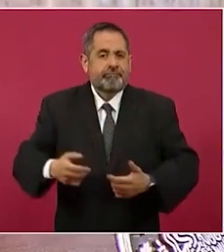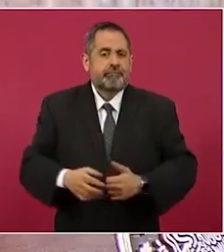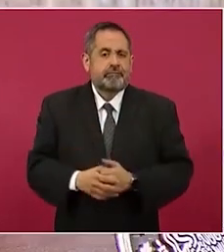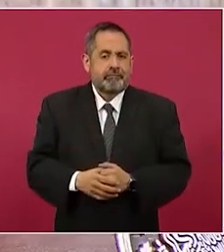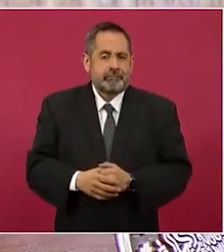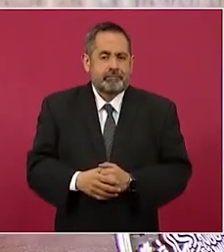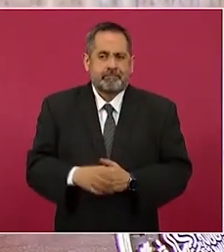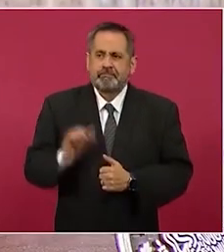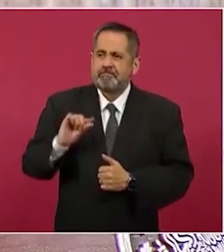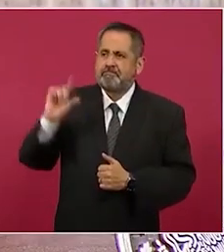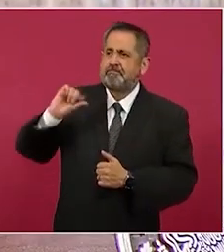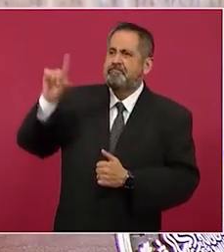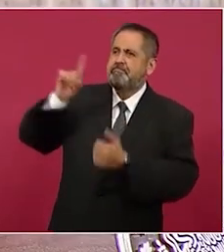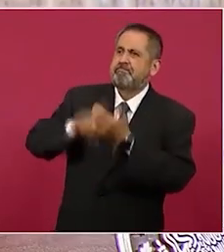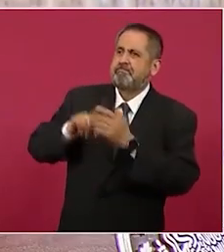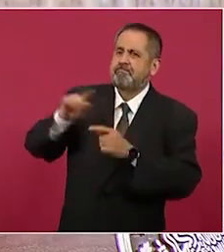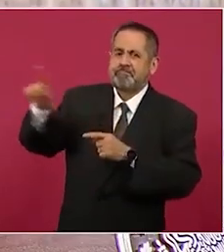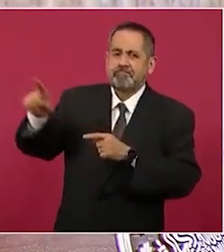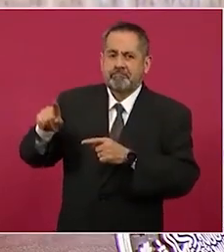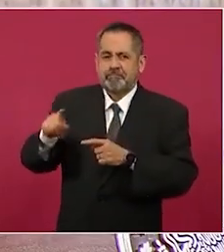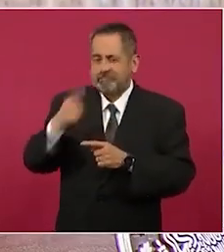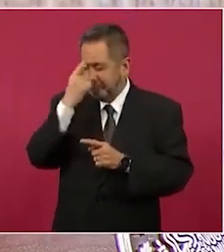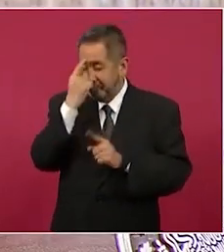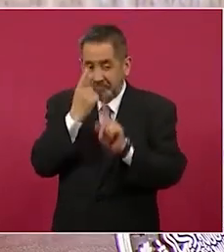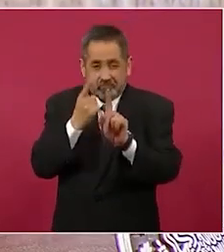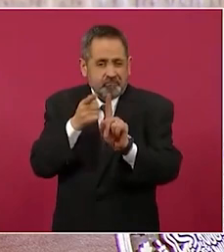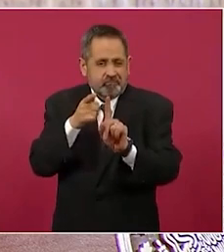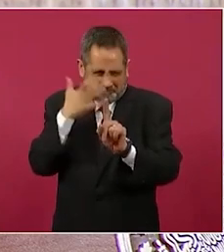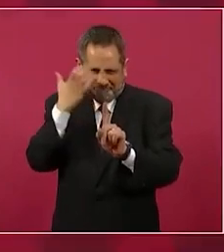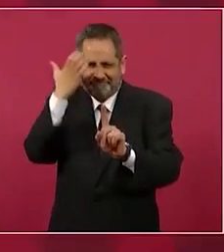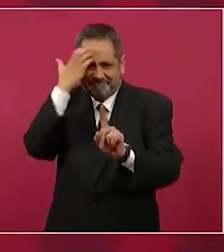de altos funcionarios públicos, cuando menos de uno,